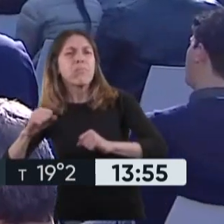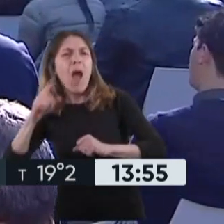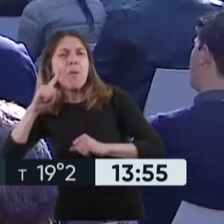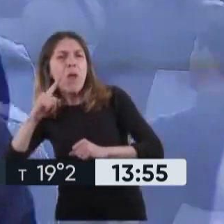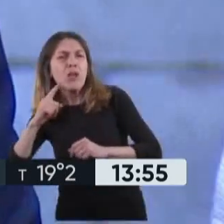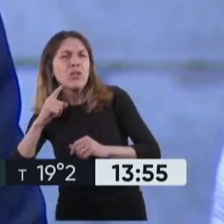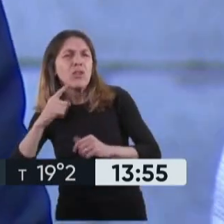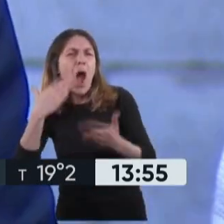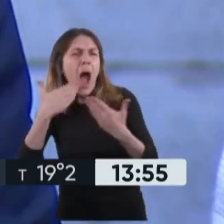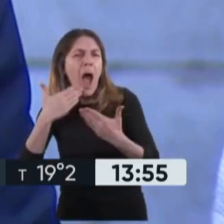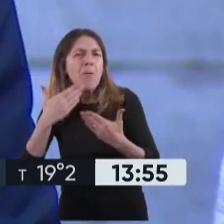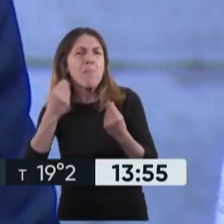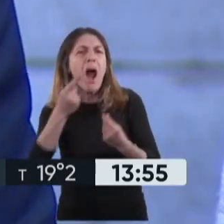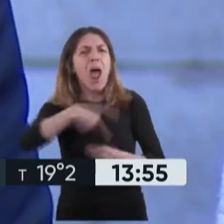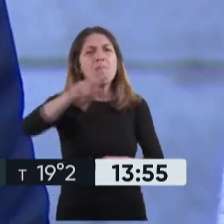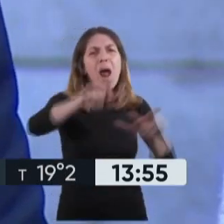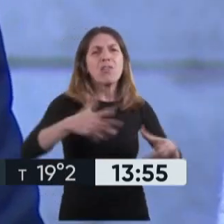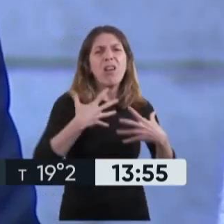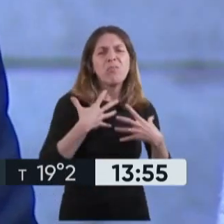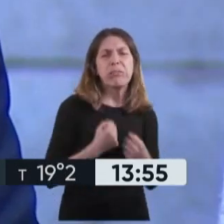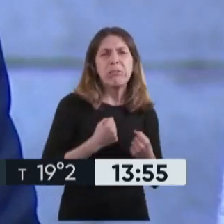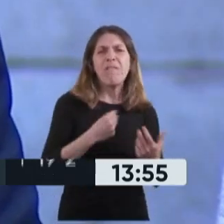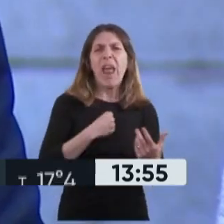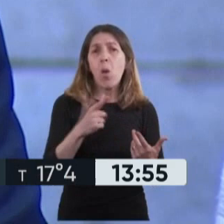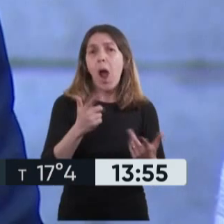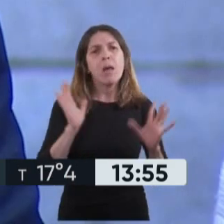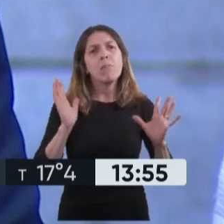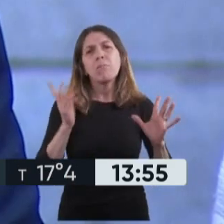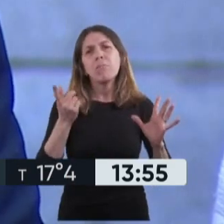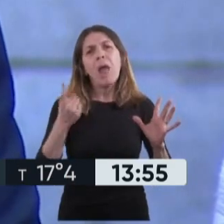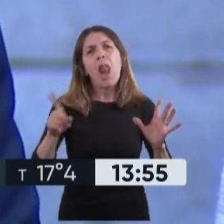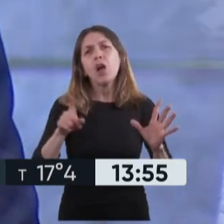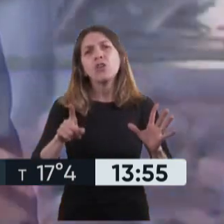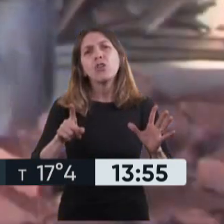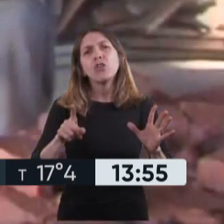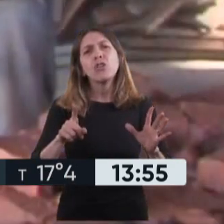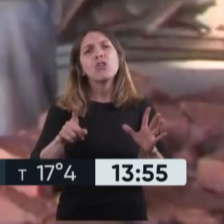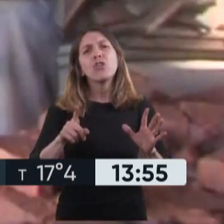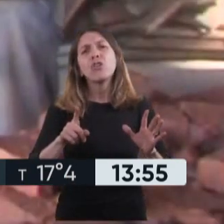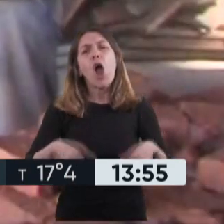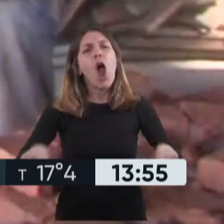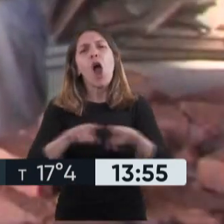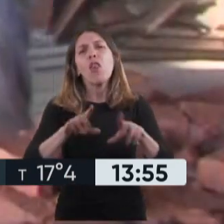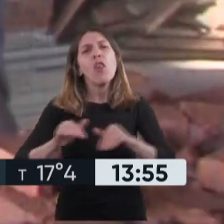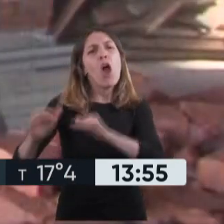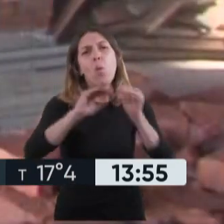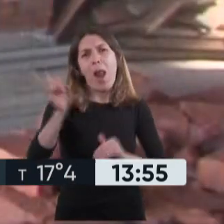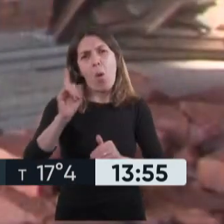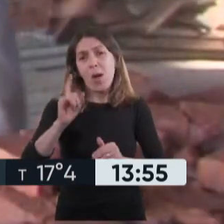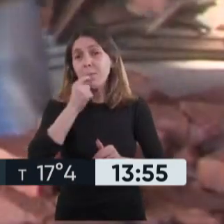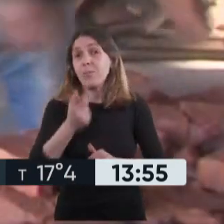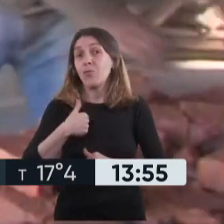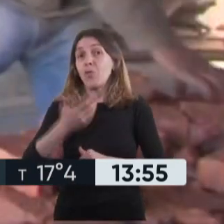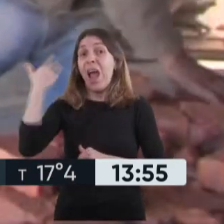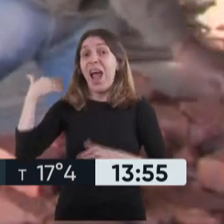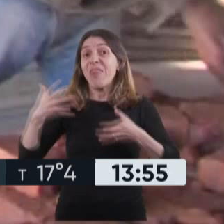esperanzas en la gente que no todo es lo mismo no todo es lo mismo cuando yo estaba en campaña en